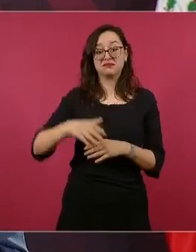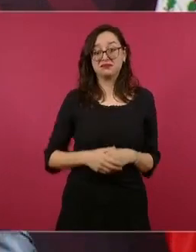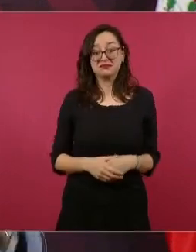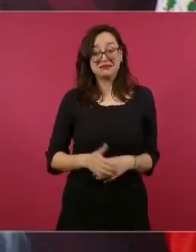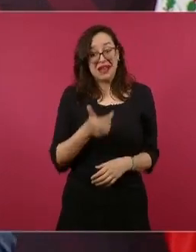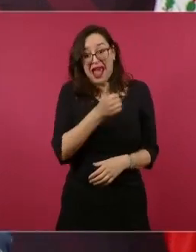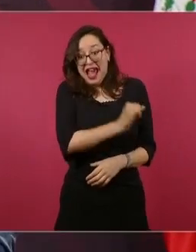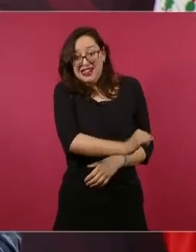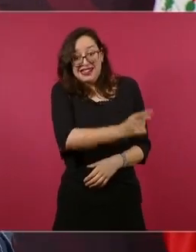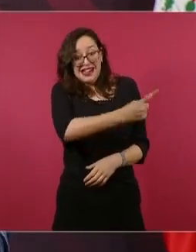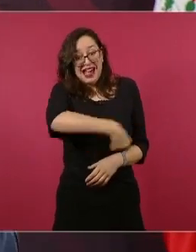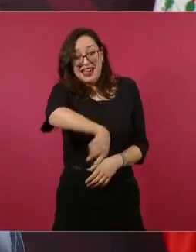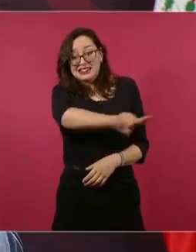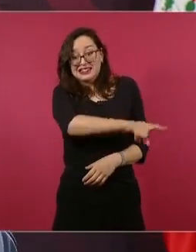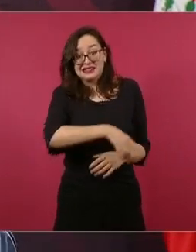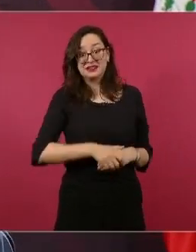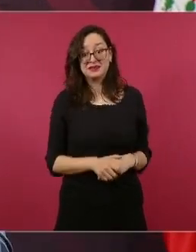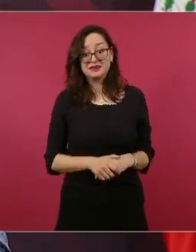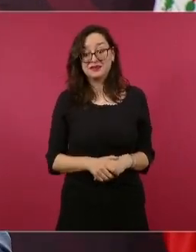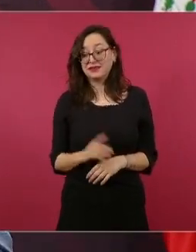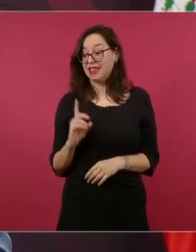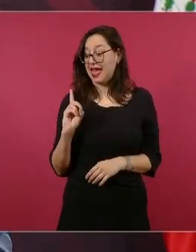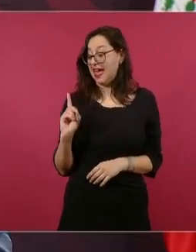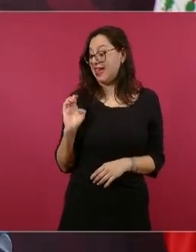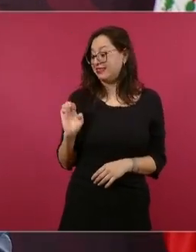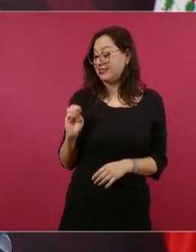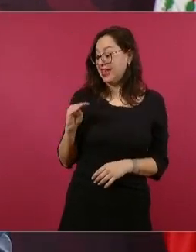porque la democracia es el poder del pueblo